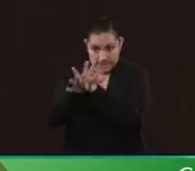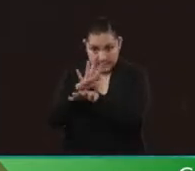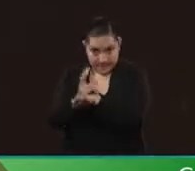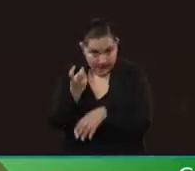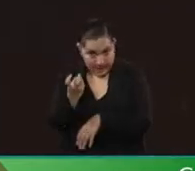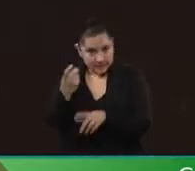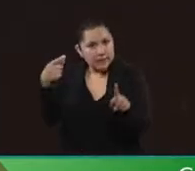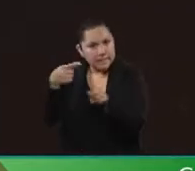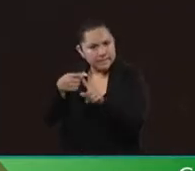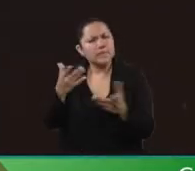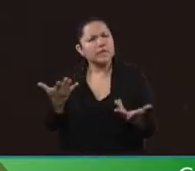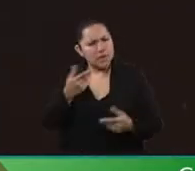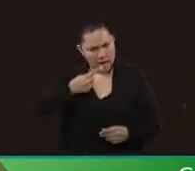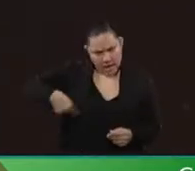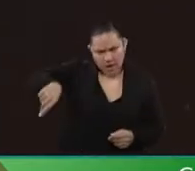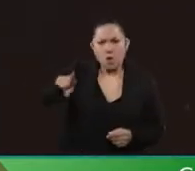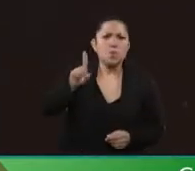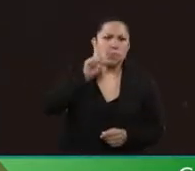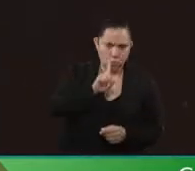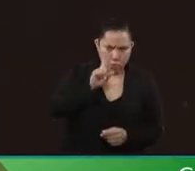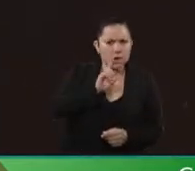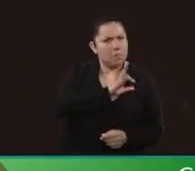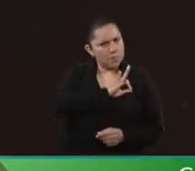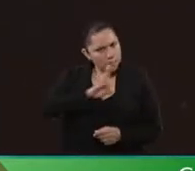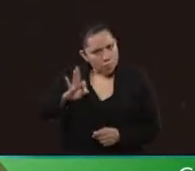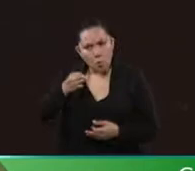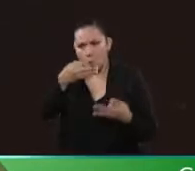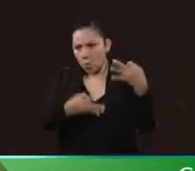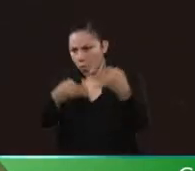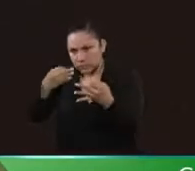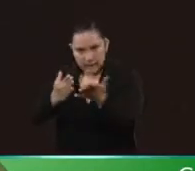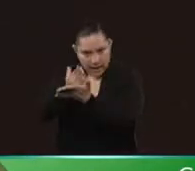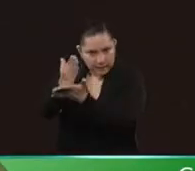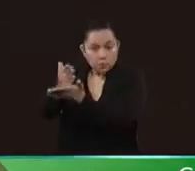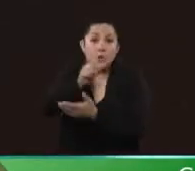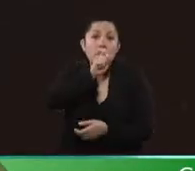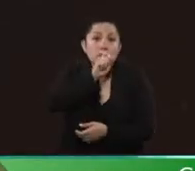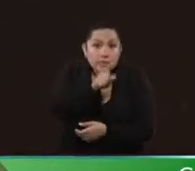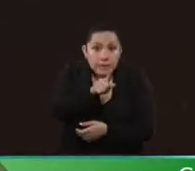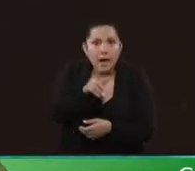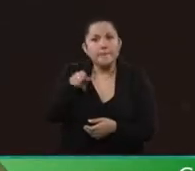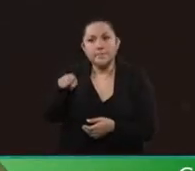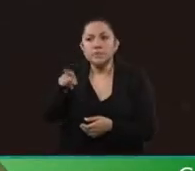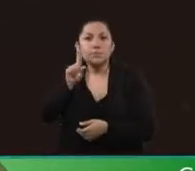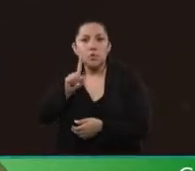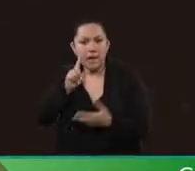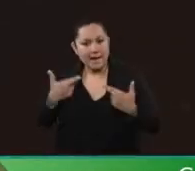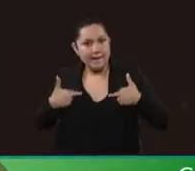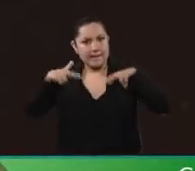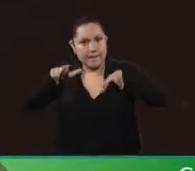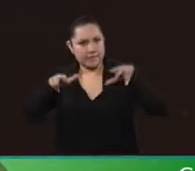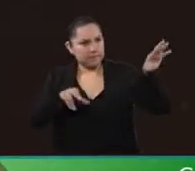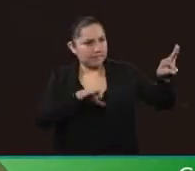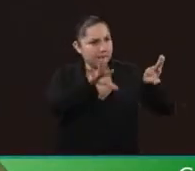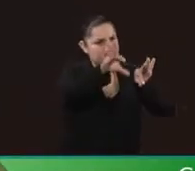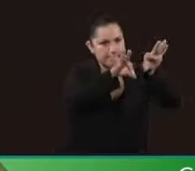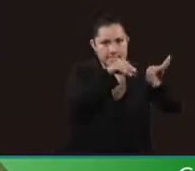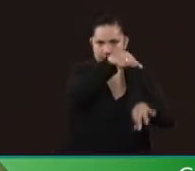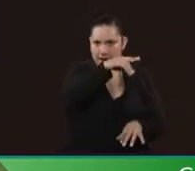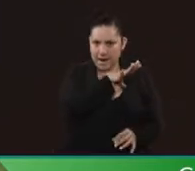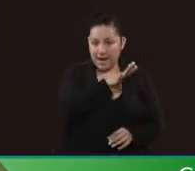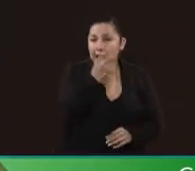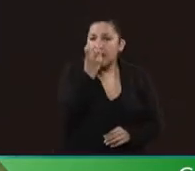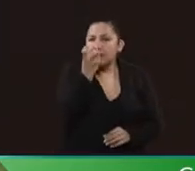justicia y también representación la representación que merecen esto no solo es una cuestión de equidad sino de Justicia